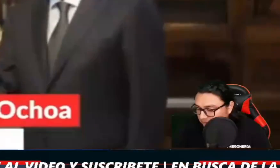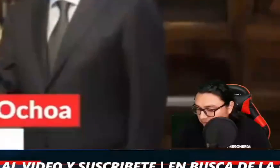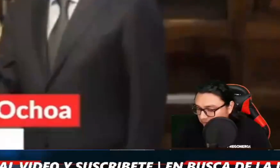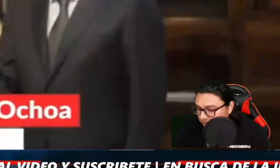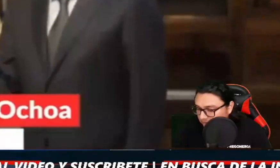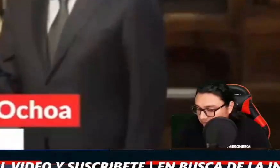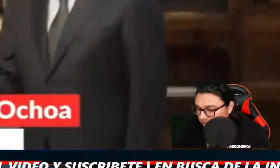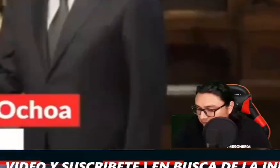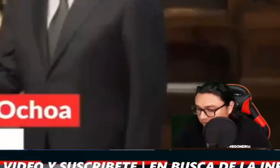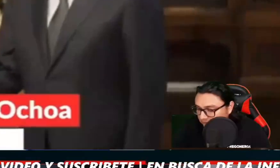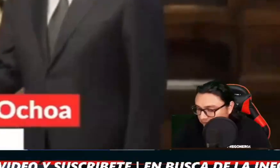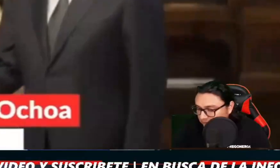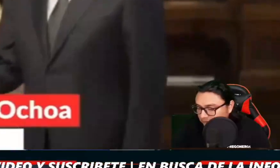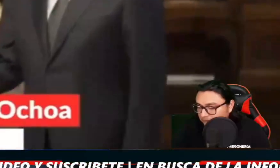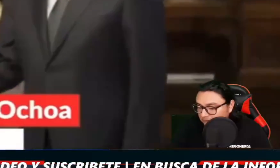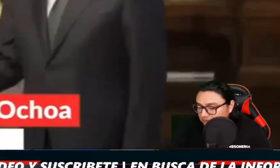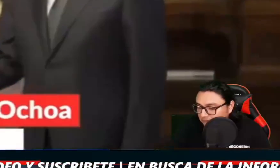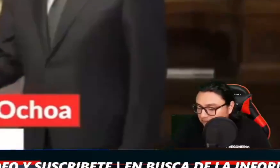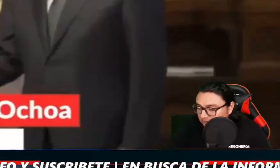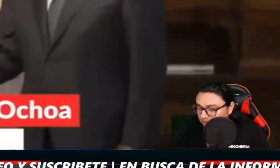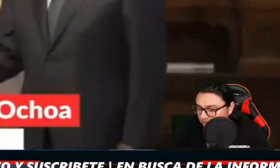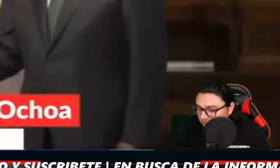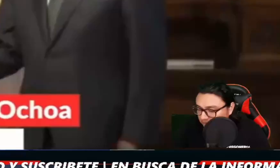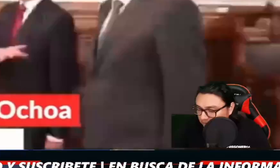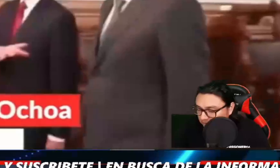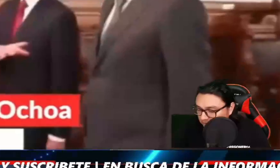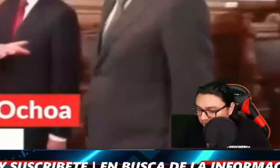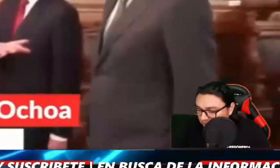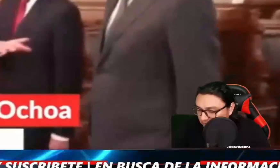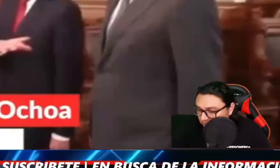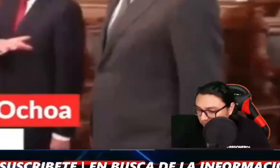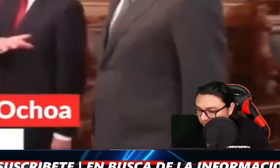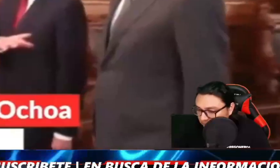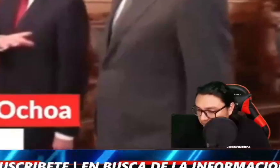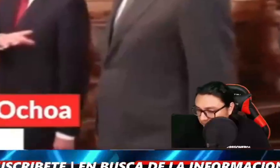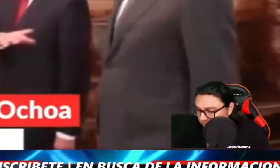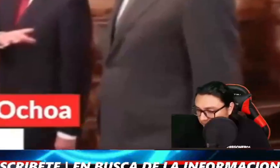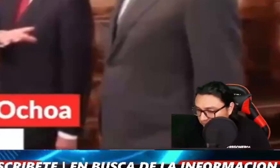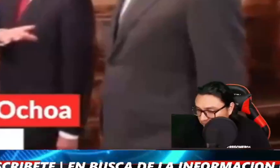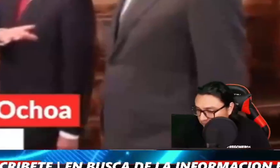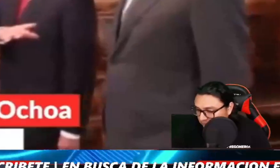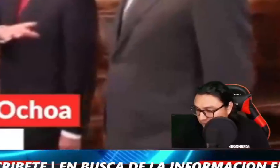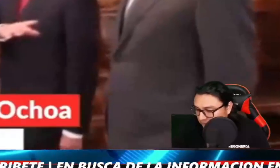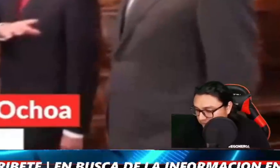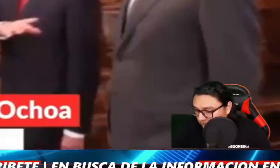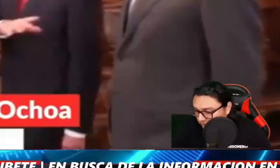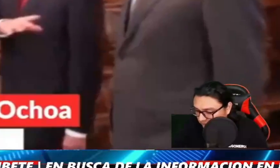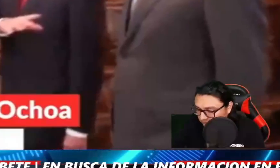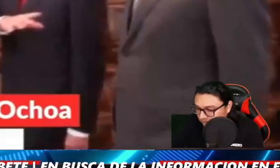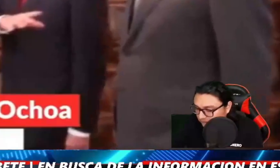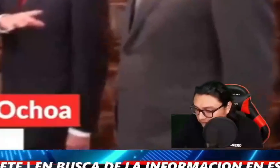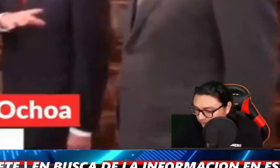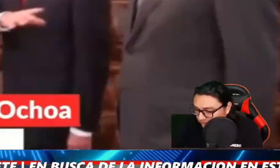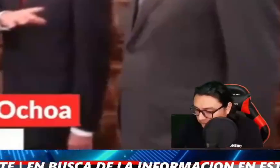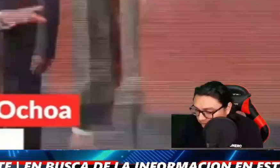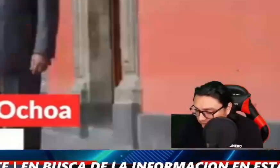delito y lo atacan por ello, si los gobernadores de varios estados del PRI le ayudan a que